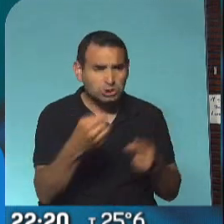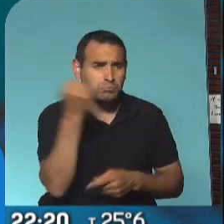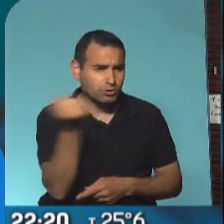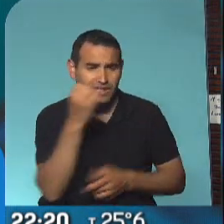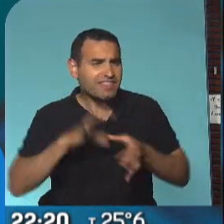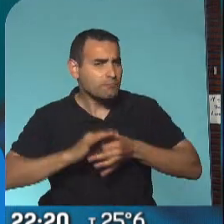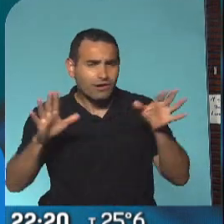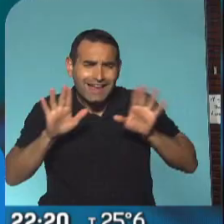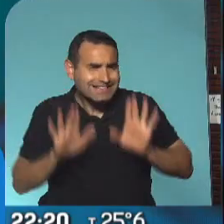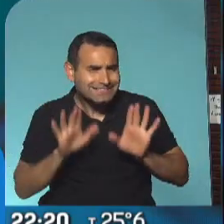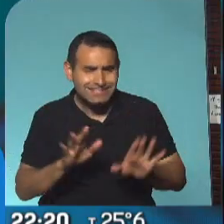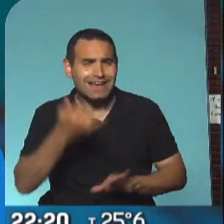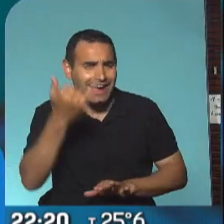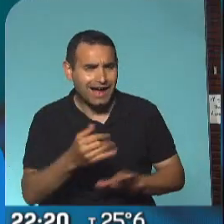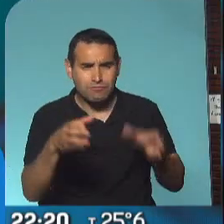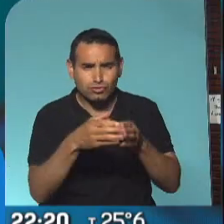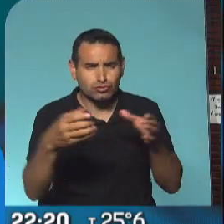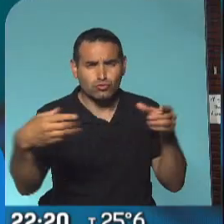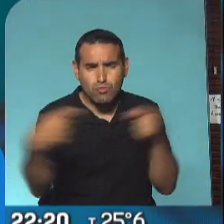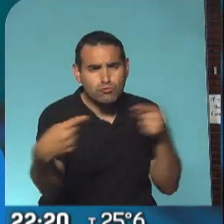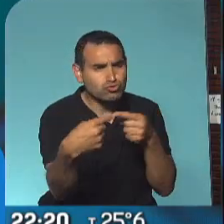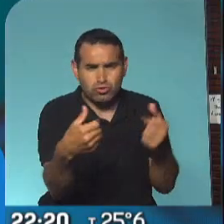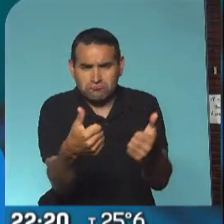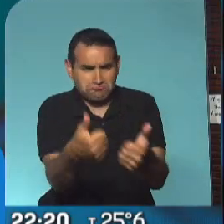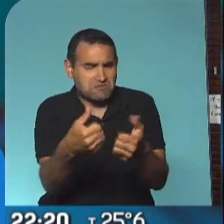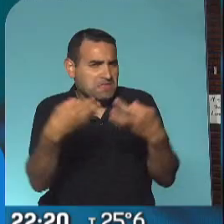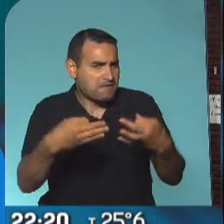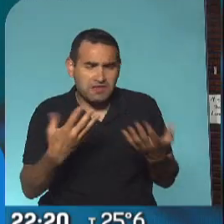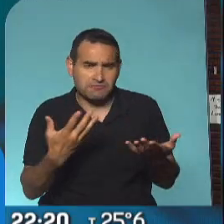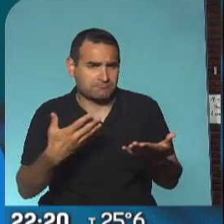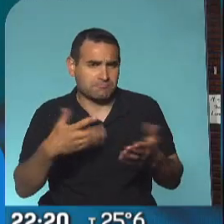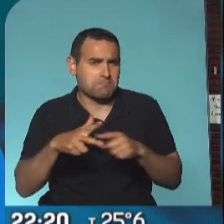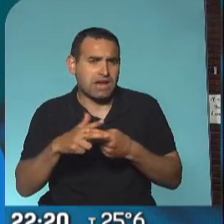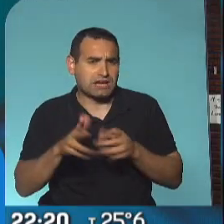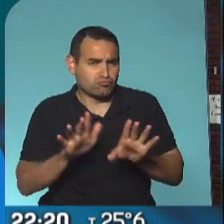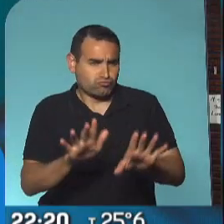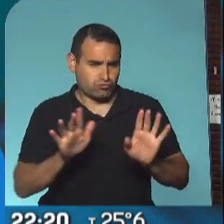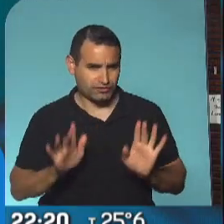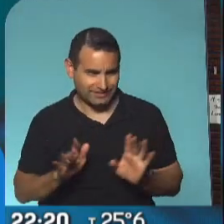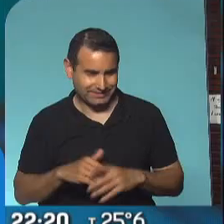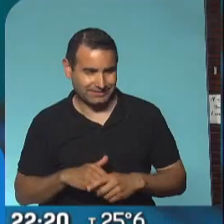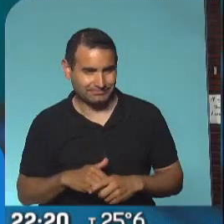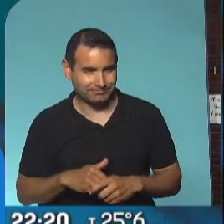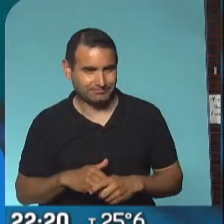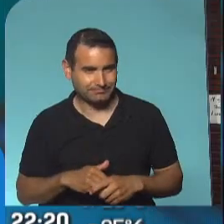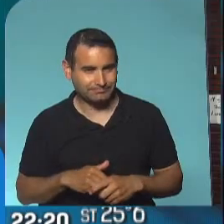muy bien que se expresen a través de los distintos mecanismos constitucionales para esa